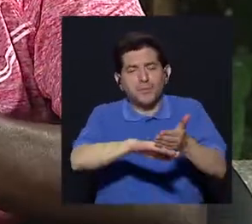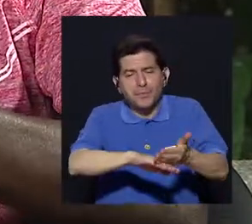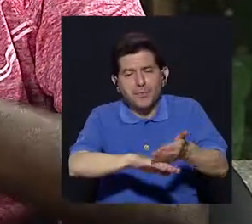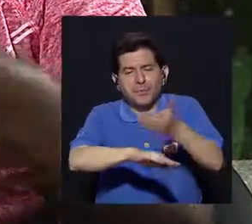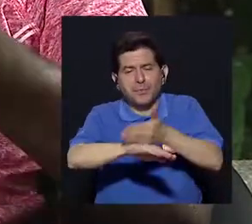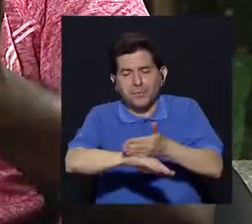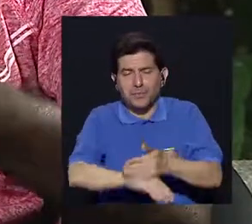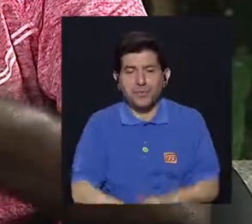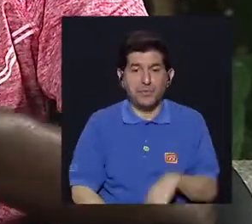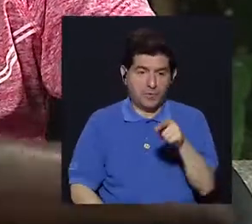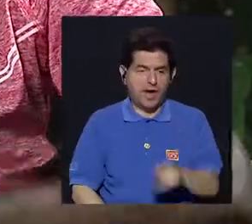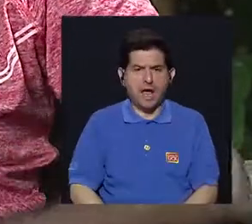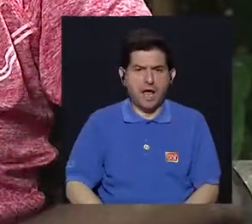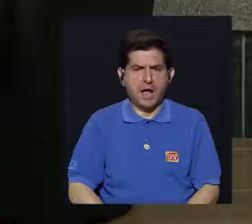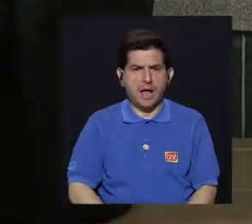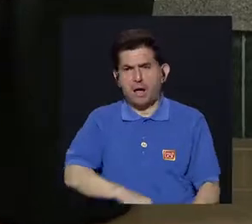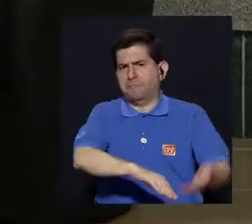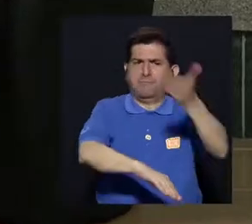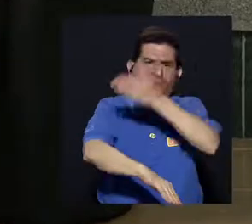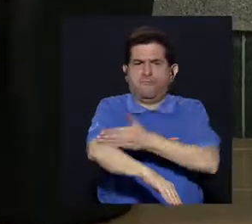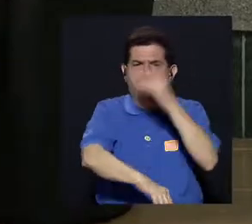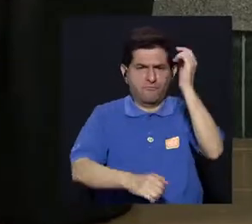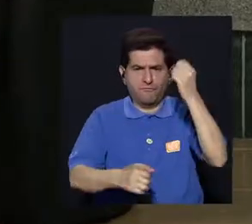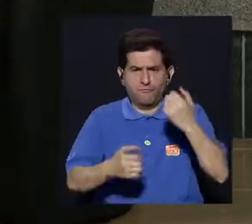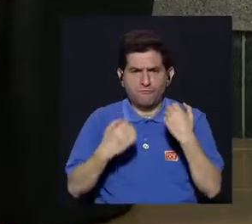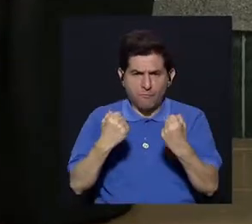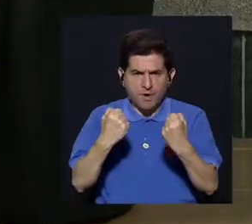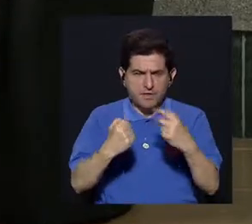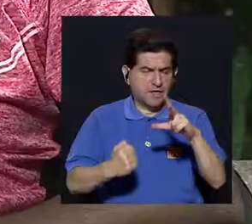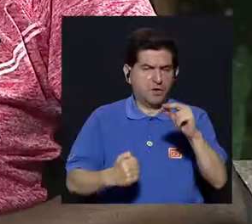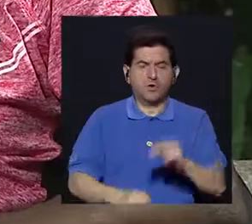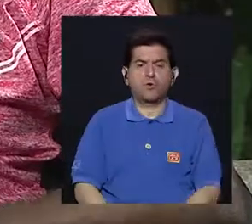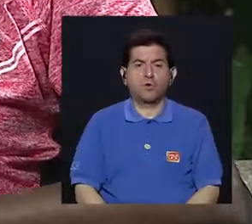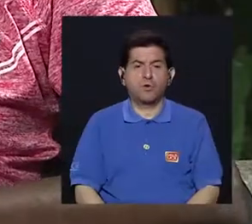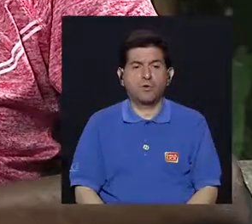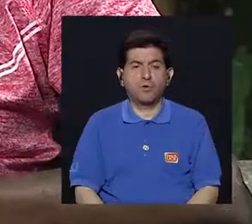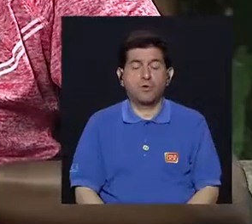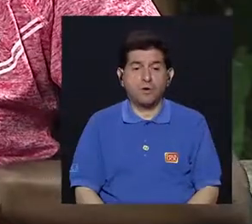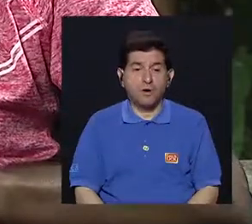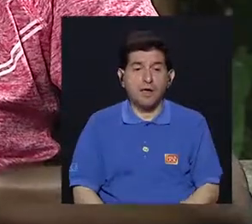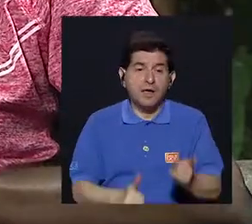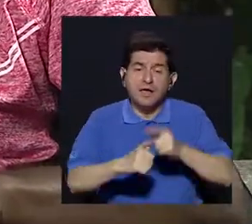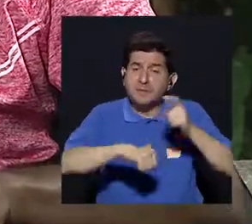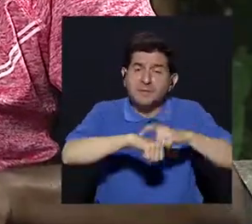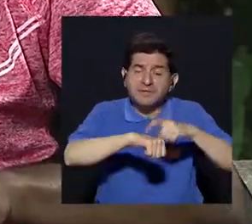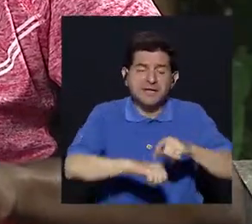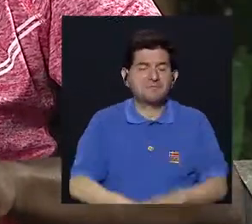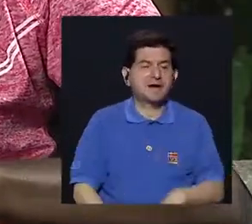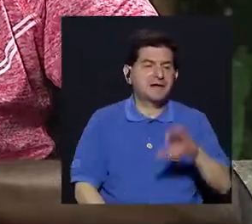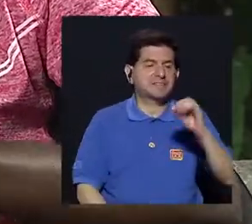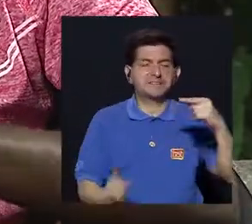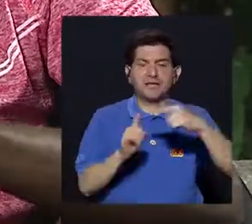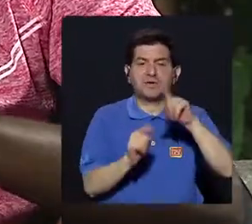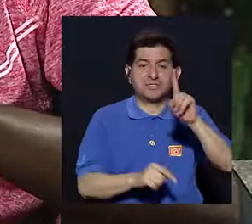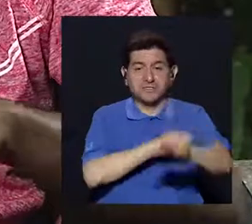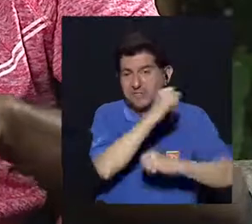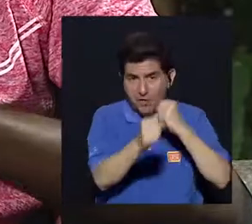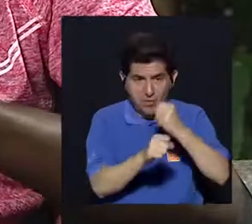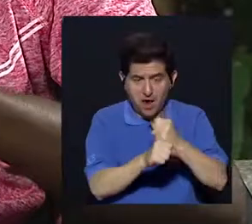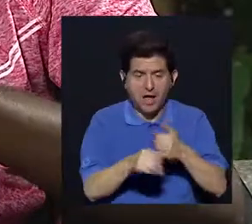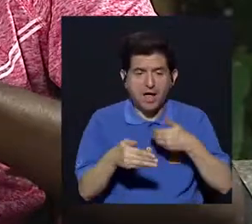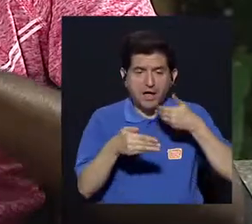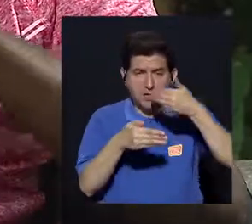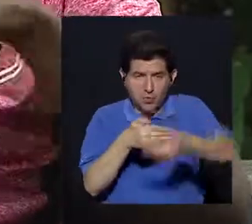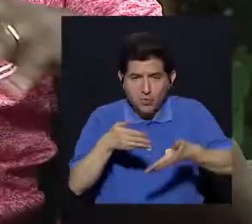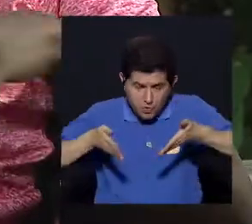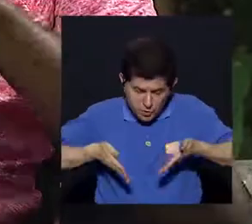No debería brincárselas. ¿Y a qué edad comienza la primera etapa? Bueno, la etapa es que desde los 0 a los 1 año, cuando empieza, después